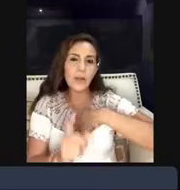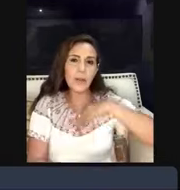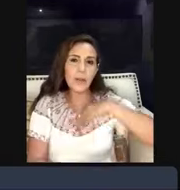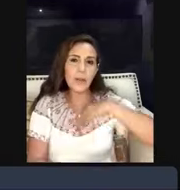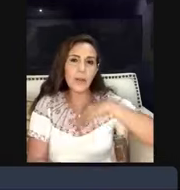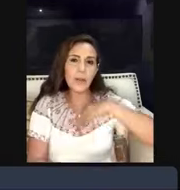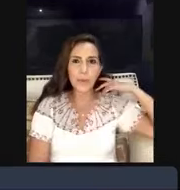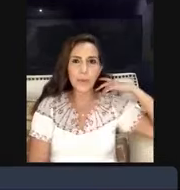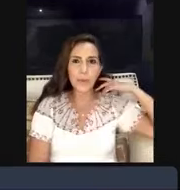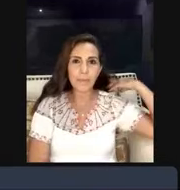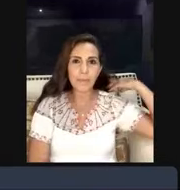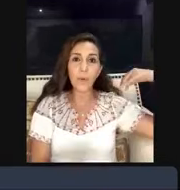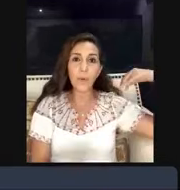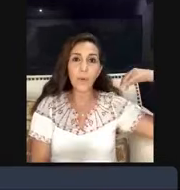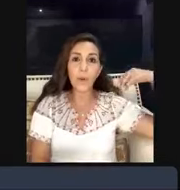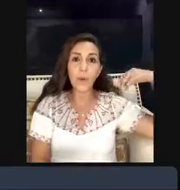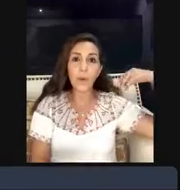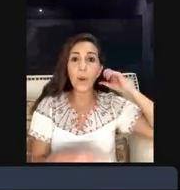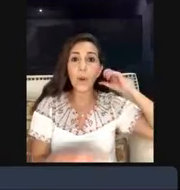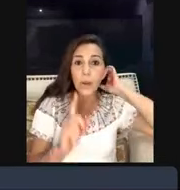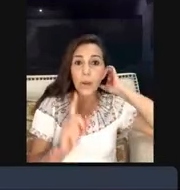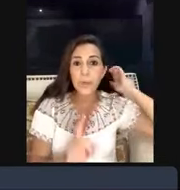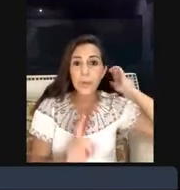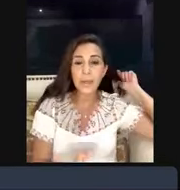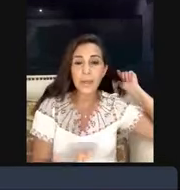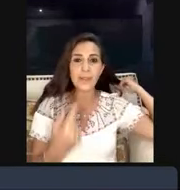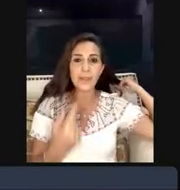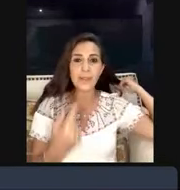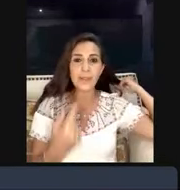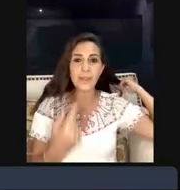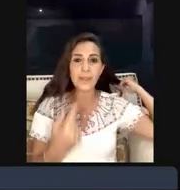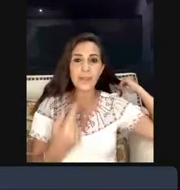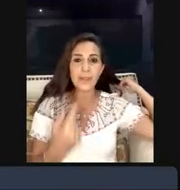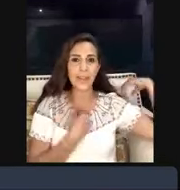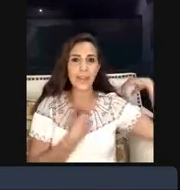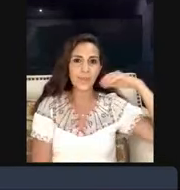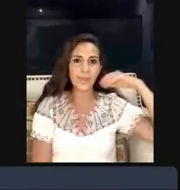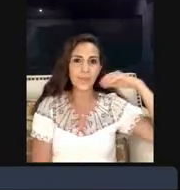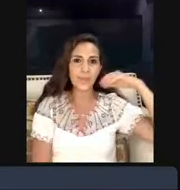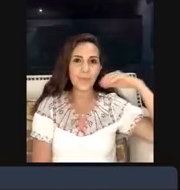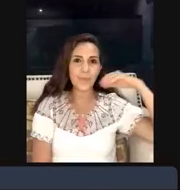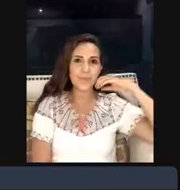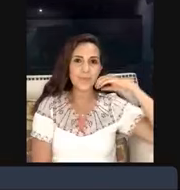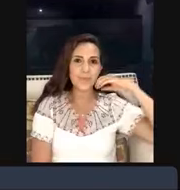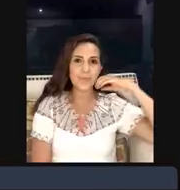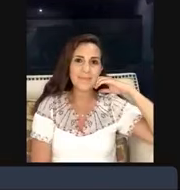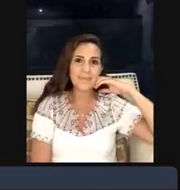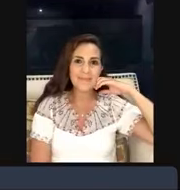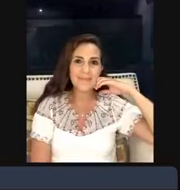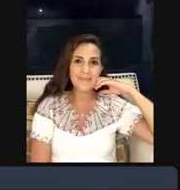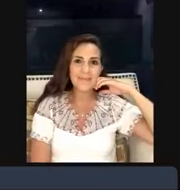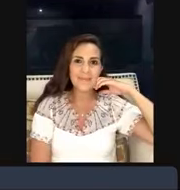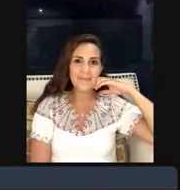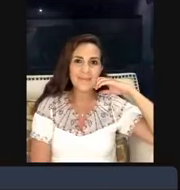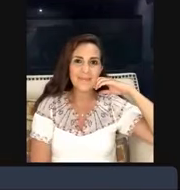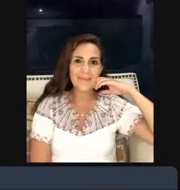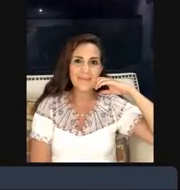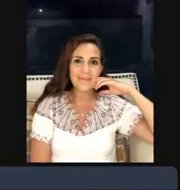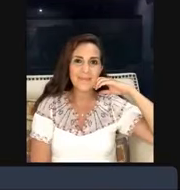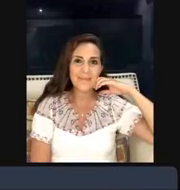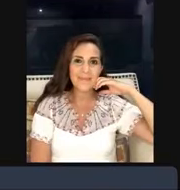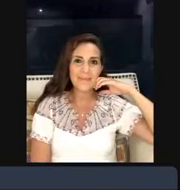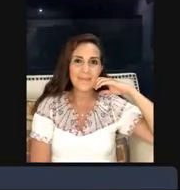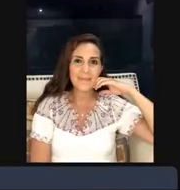que digan los demás puede parecer importante, pero lo único importante es lo que digas tú. Mil gracias,